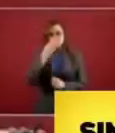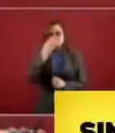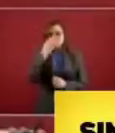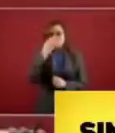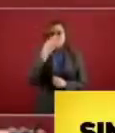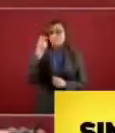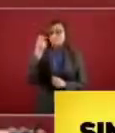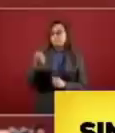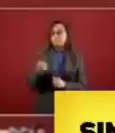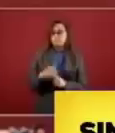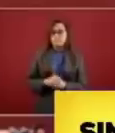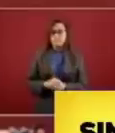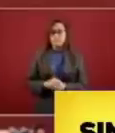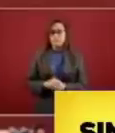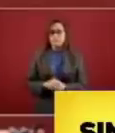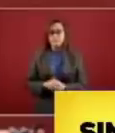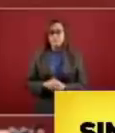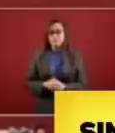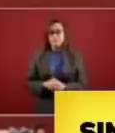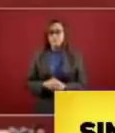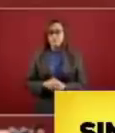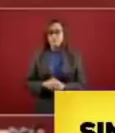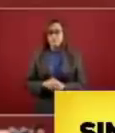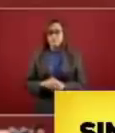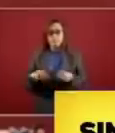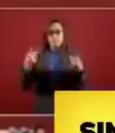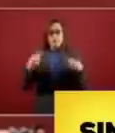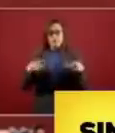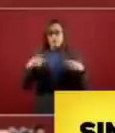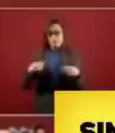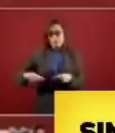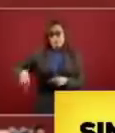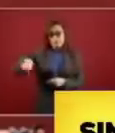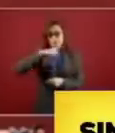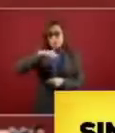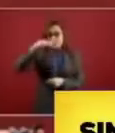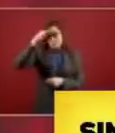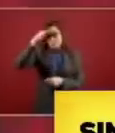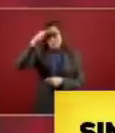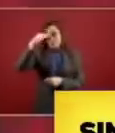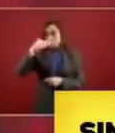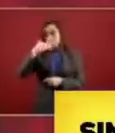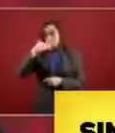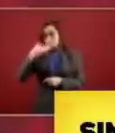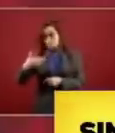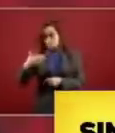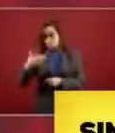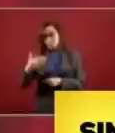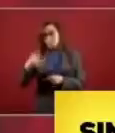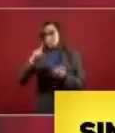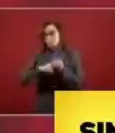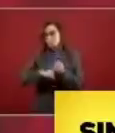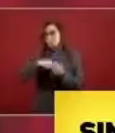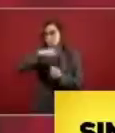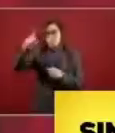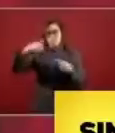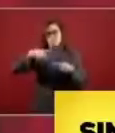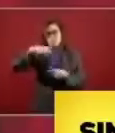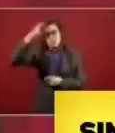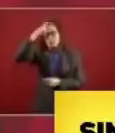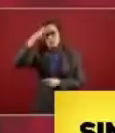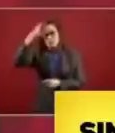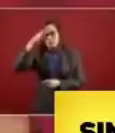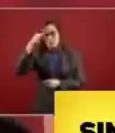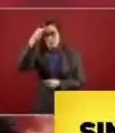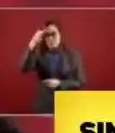entonces evidentemente nadie en su sano juicio y en conocimiento técnico o científico va a pensar en que la